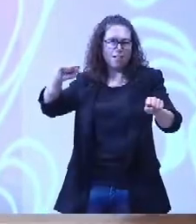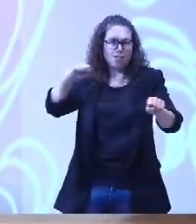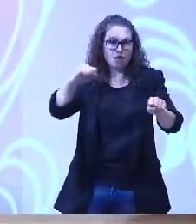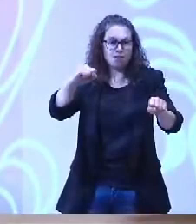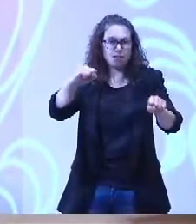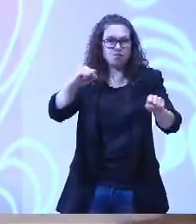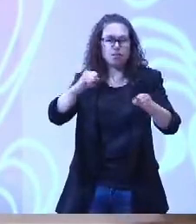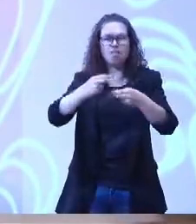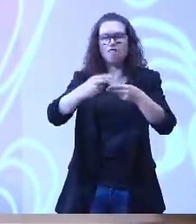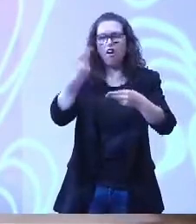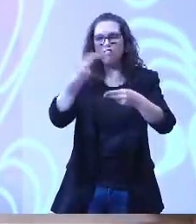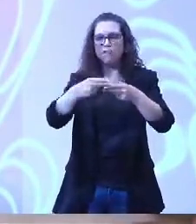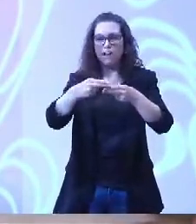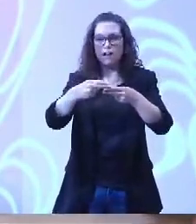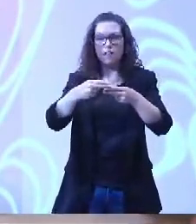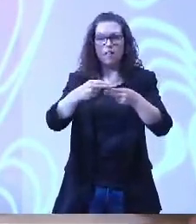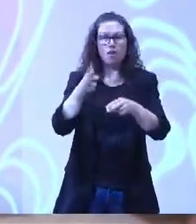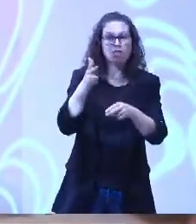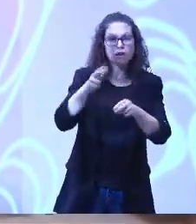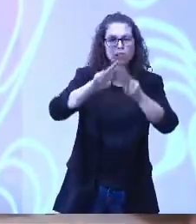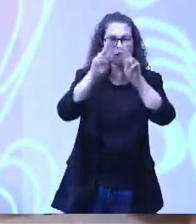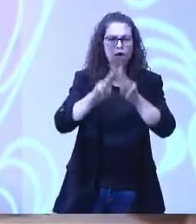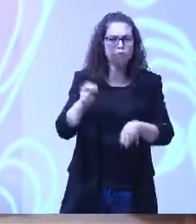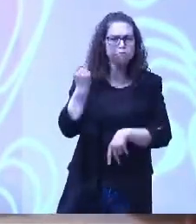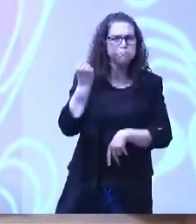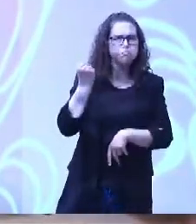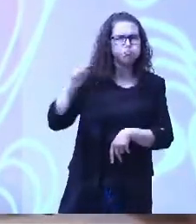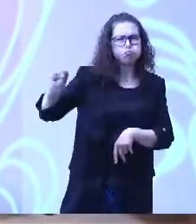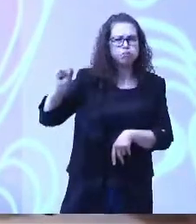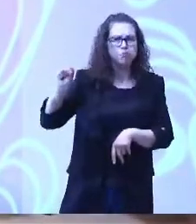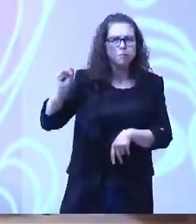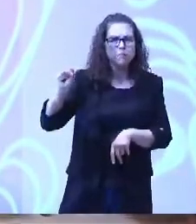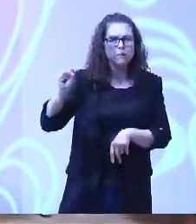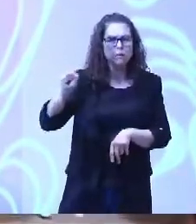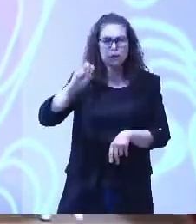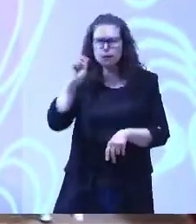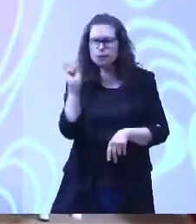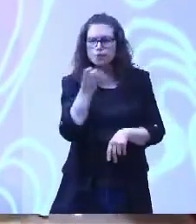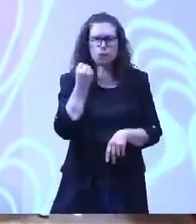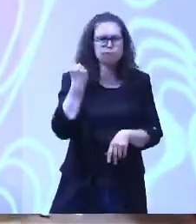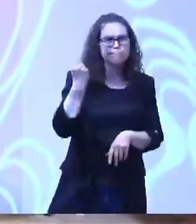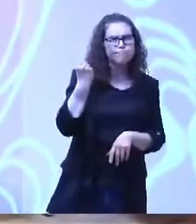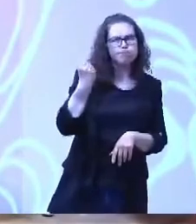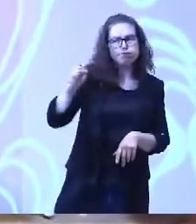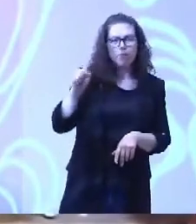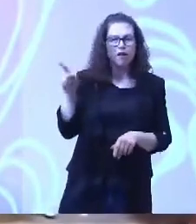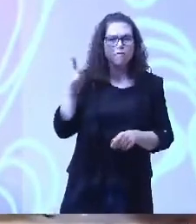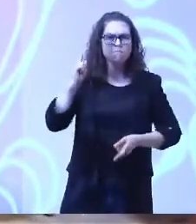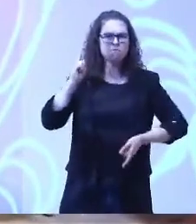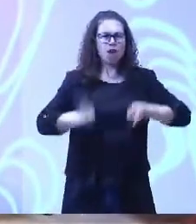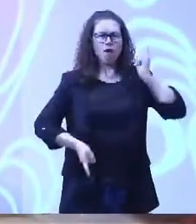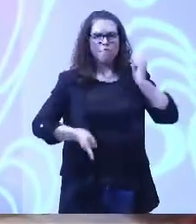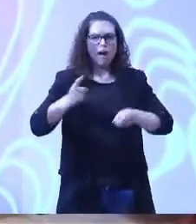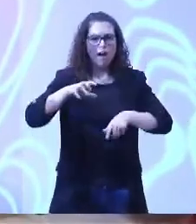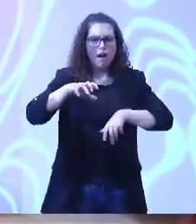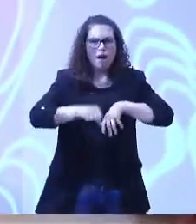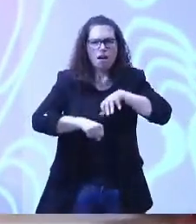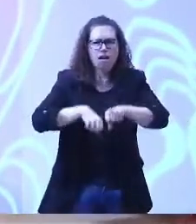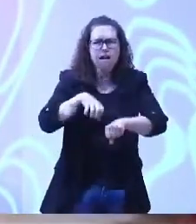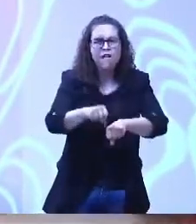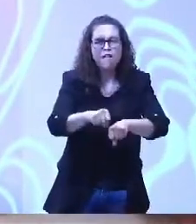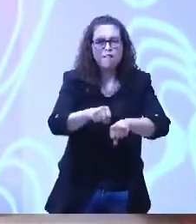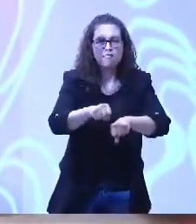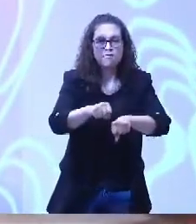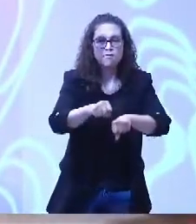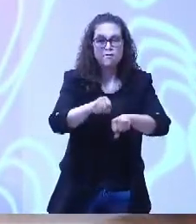fronteras, saltándose el derecho internacional y el multilateralismo, imponiendo la ley del más fuerte. No solamente